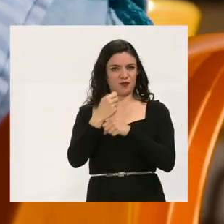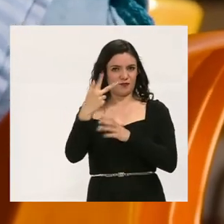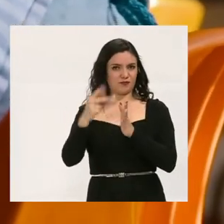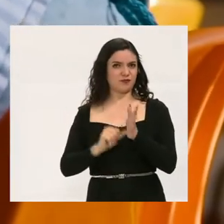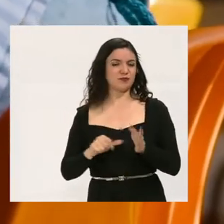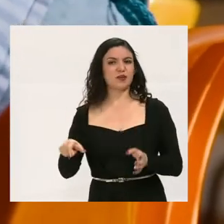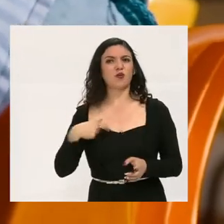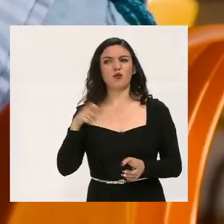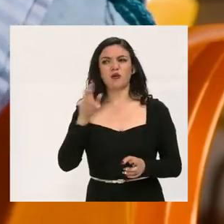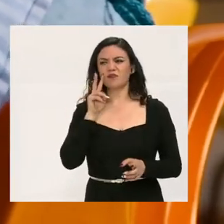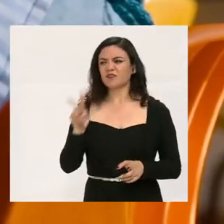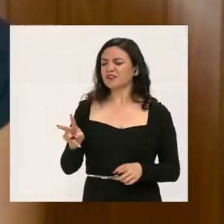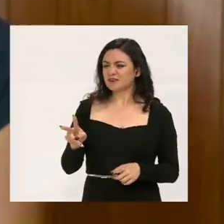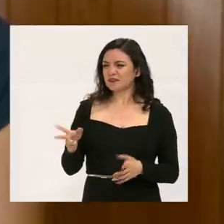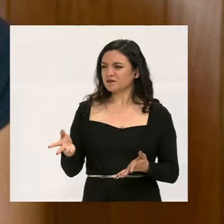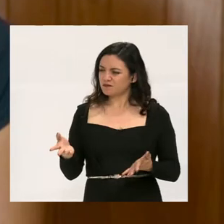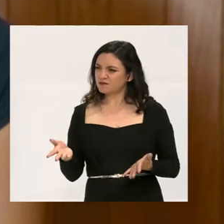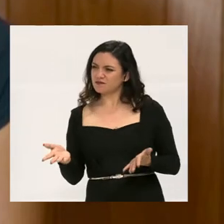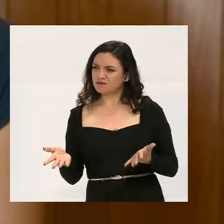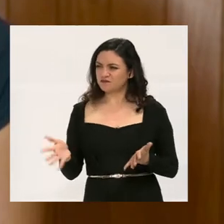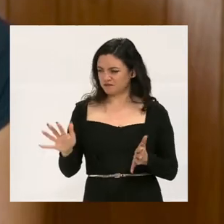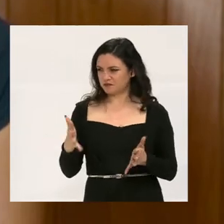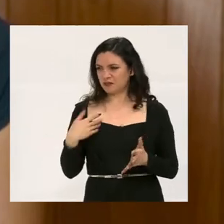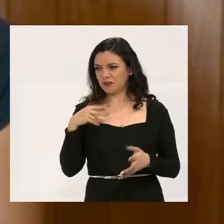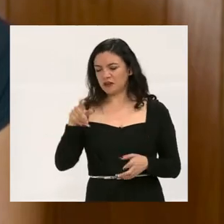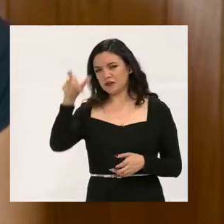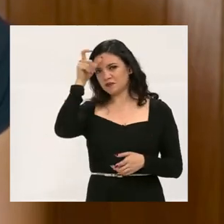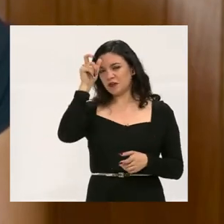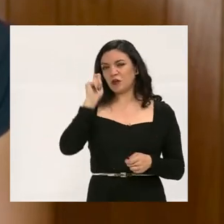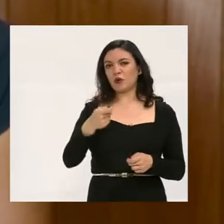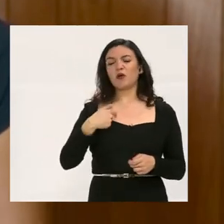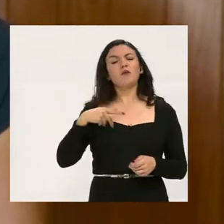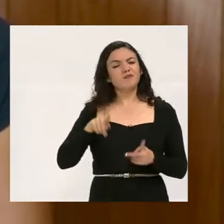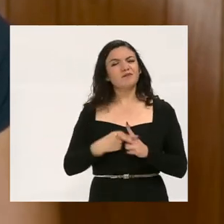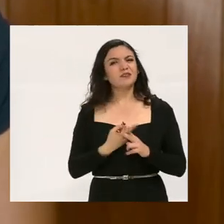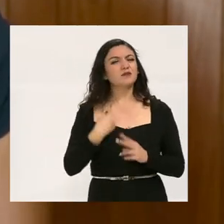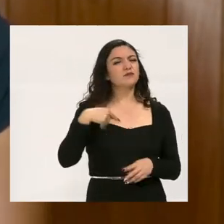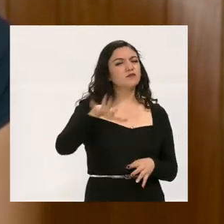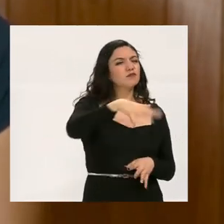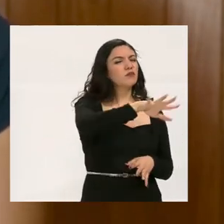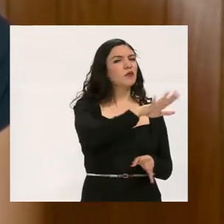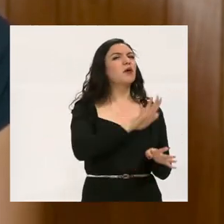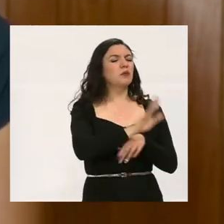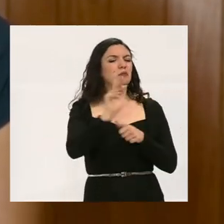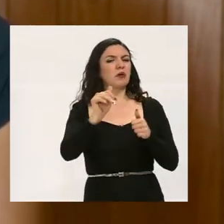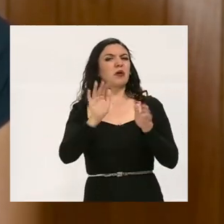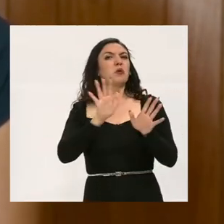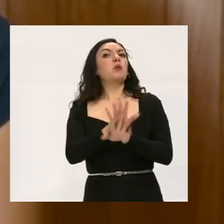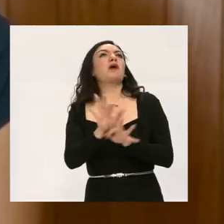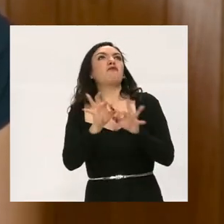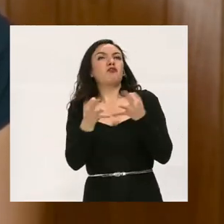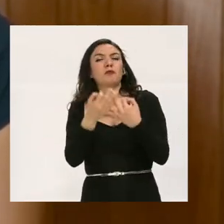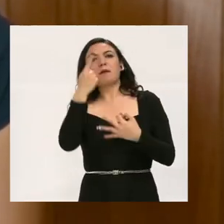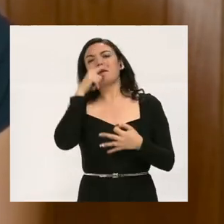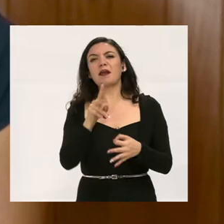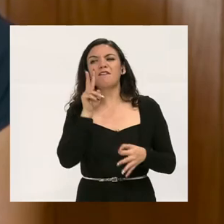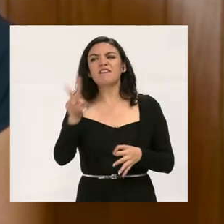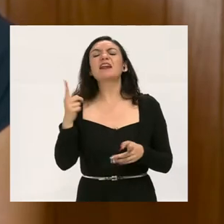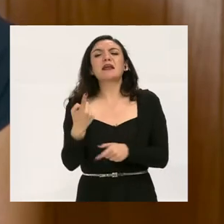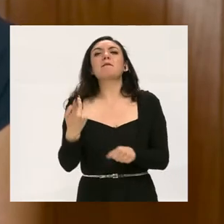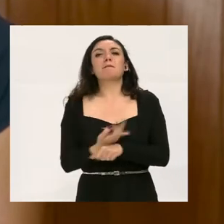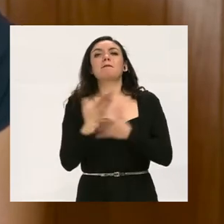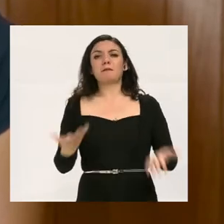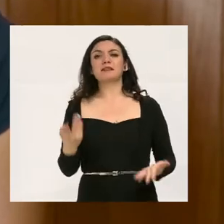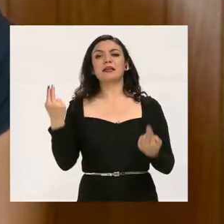ocho meses cuando yo veía rasgos en él y fue que yo busqué como las alternativas pues para